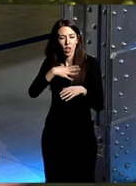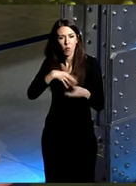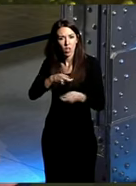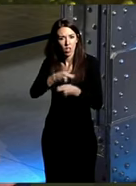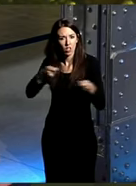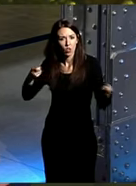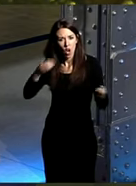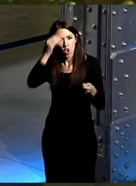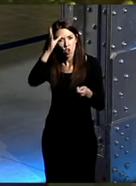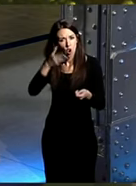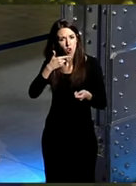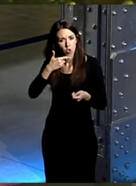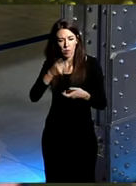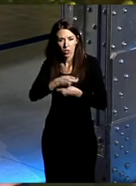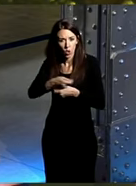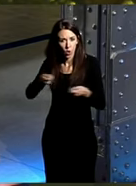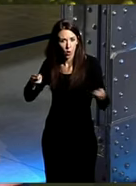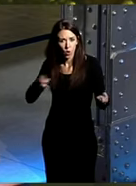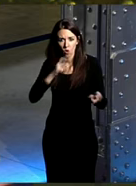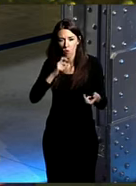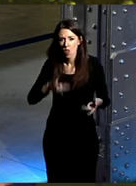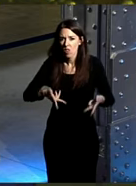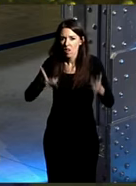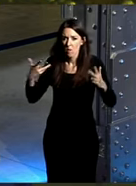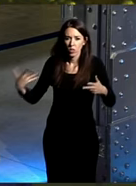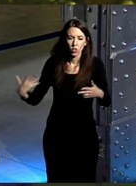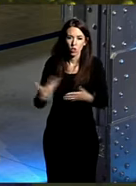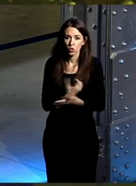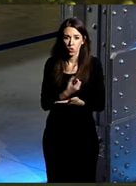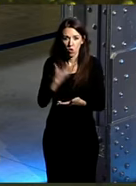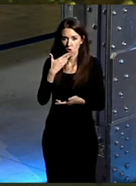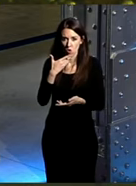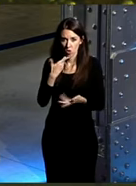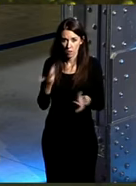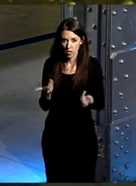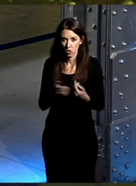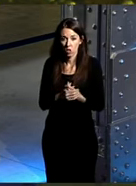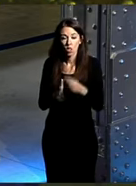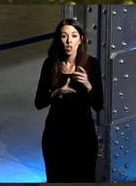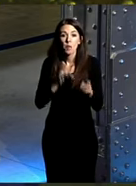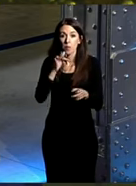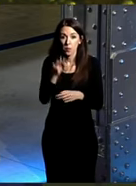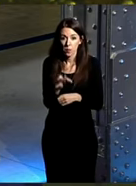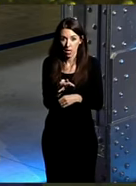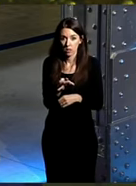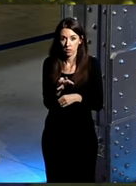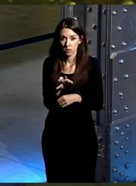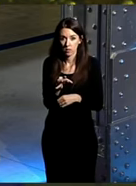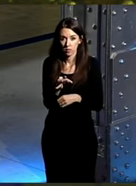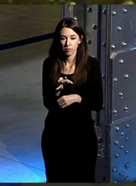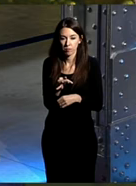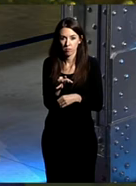distribuir el conocimiento, democratizar todo el conocimiento. Como además,